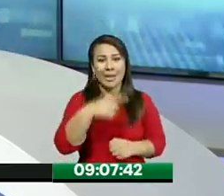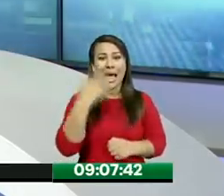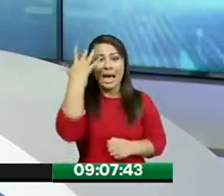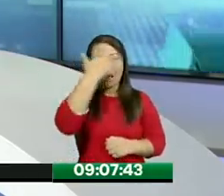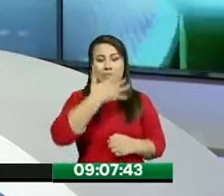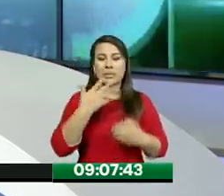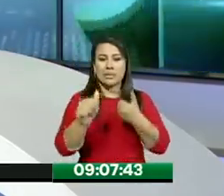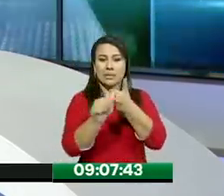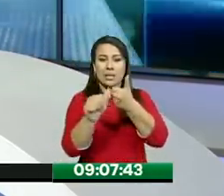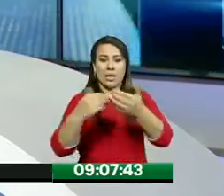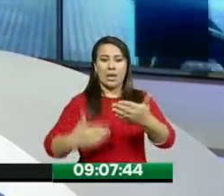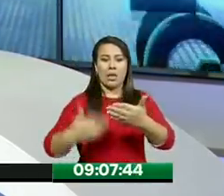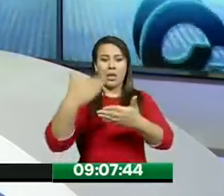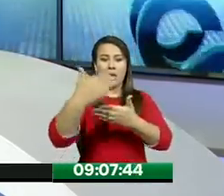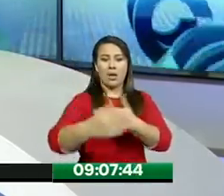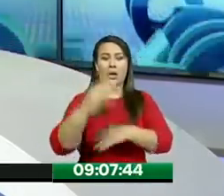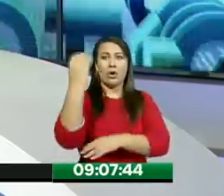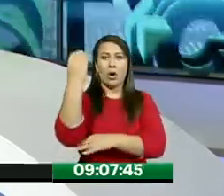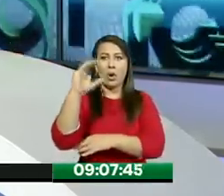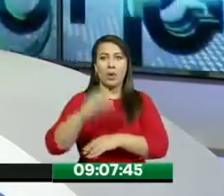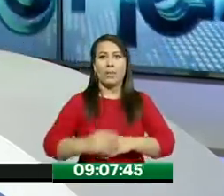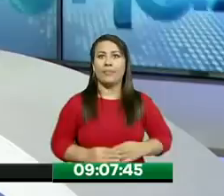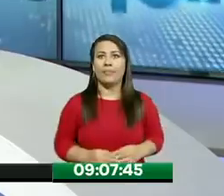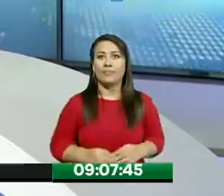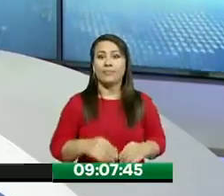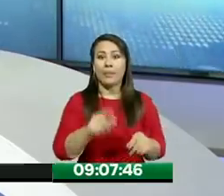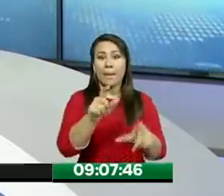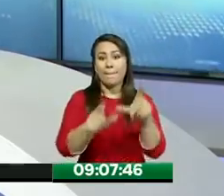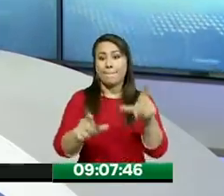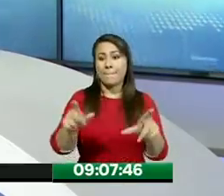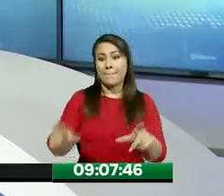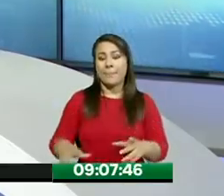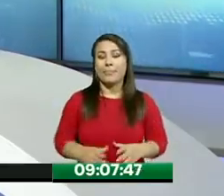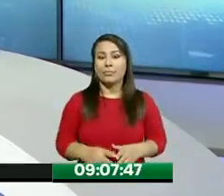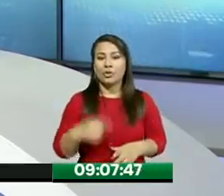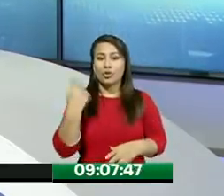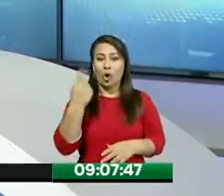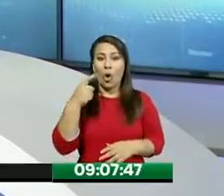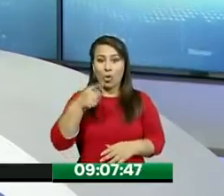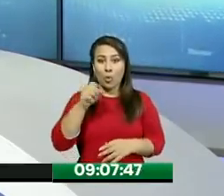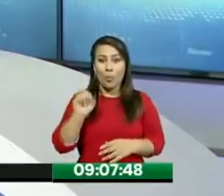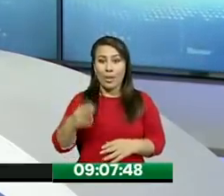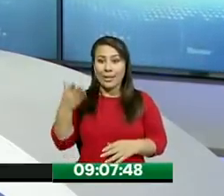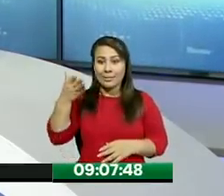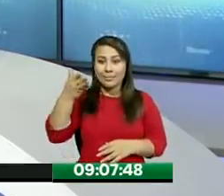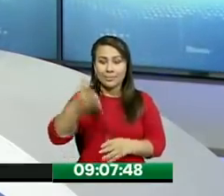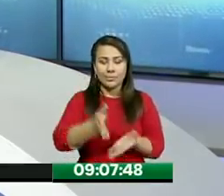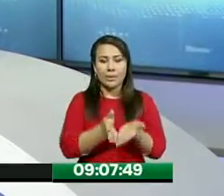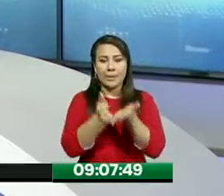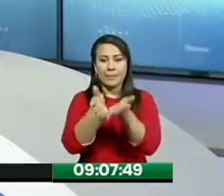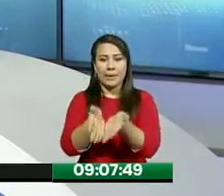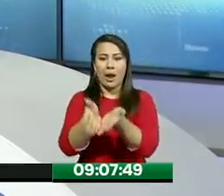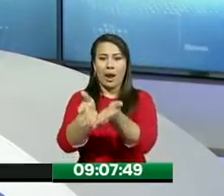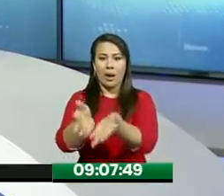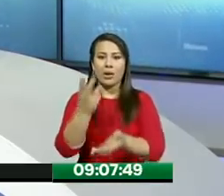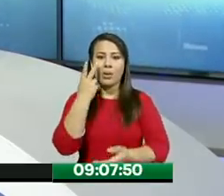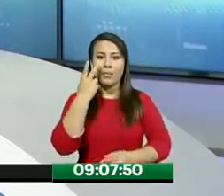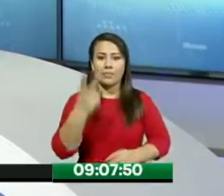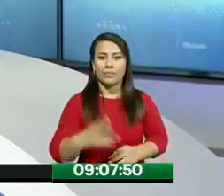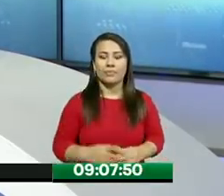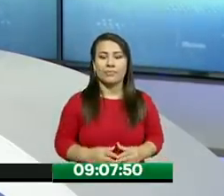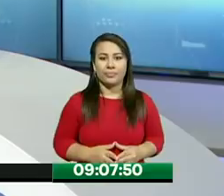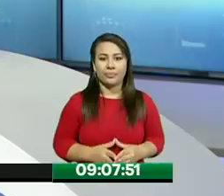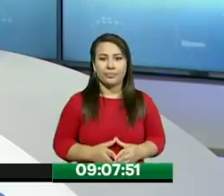advertencia que le hizo la parte médica. El cuerpo de la mujer fue llevado a su domicilio, ubicado en la Floresta 1, al sur de